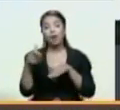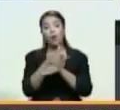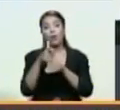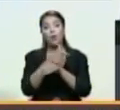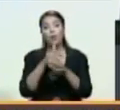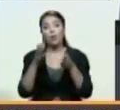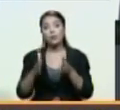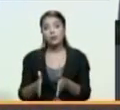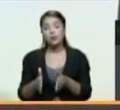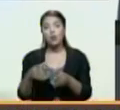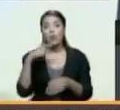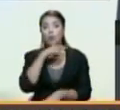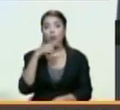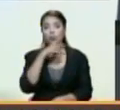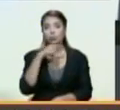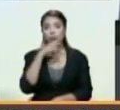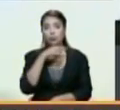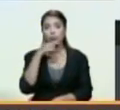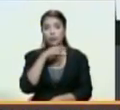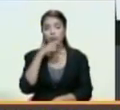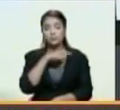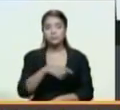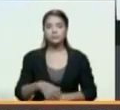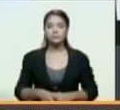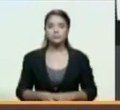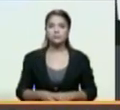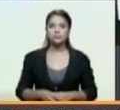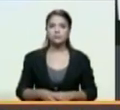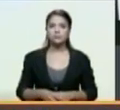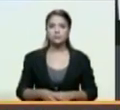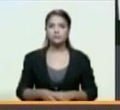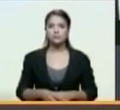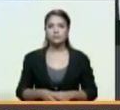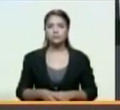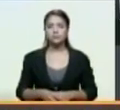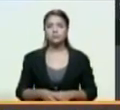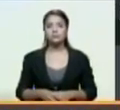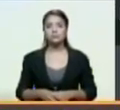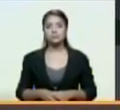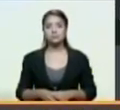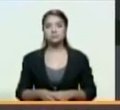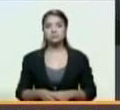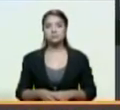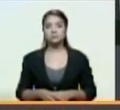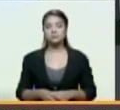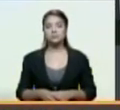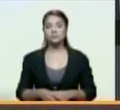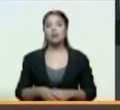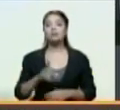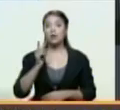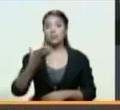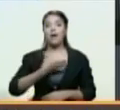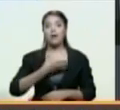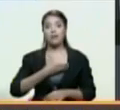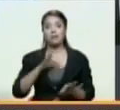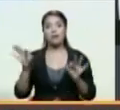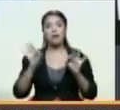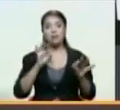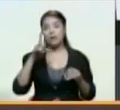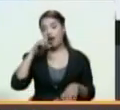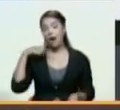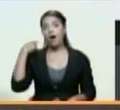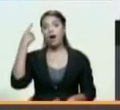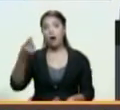gobernadores en octubre. Luego habrá elecciones locales para alcaldes en Venezuela. El año entrante